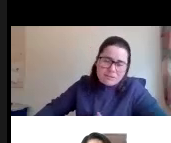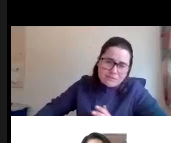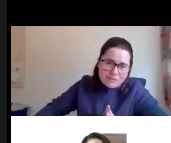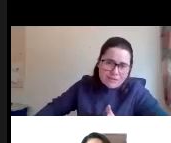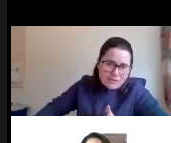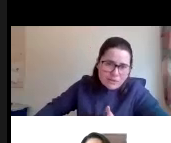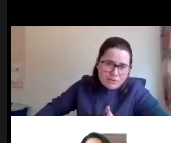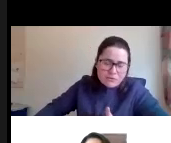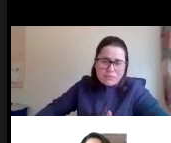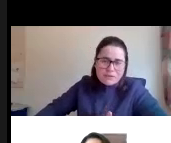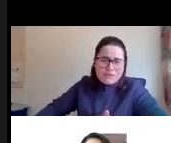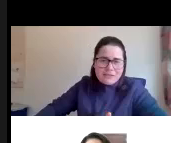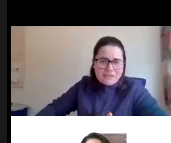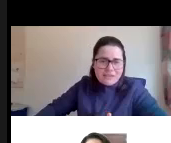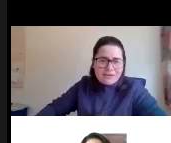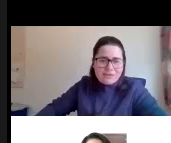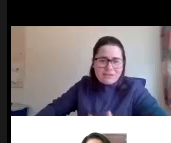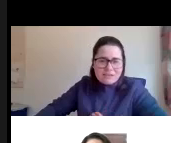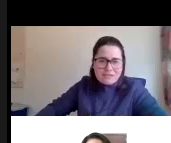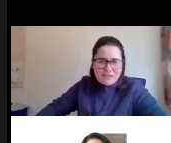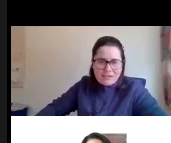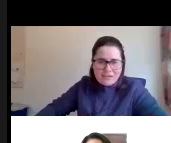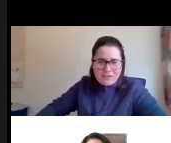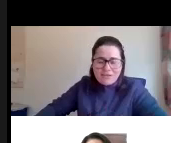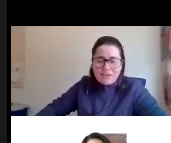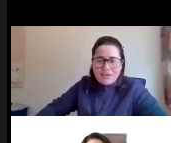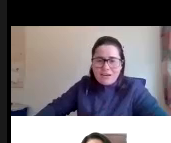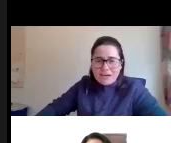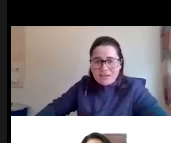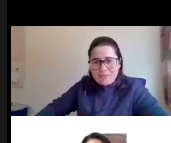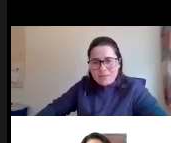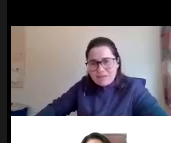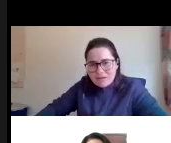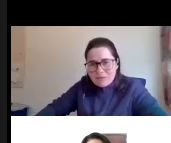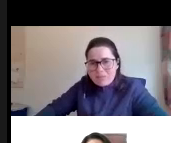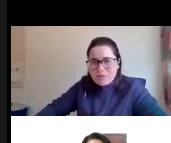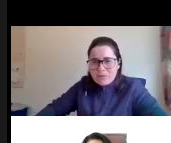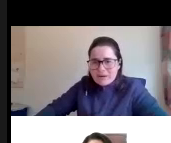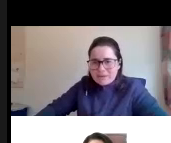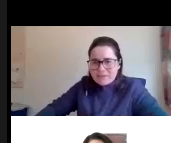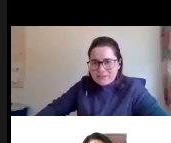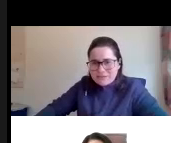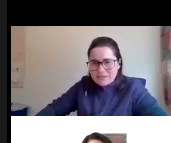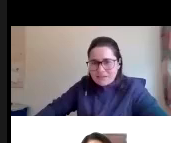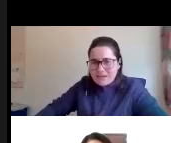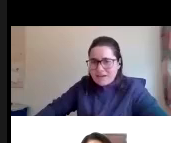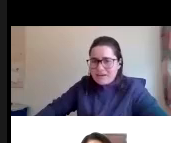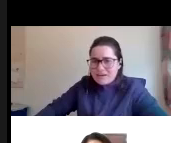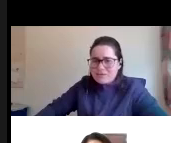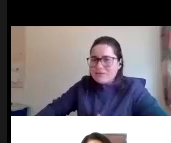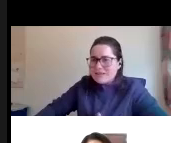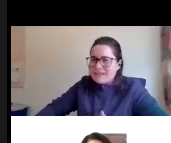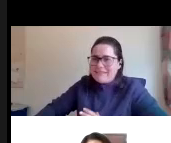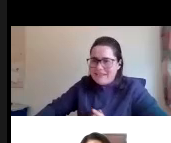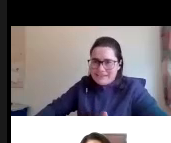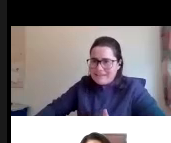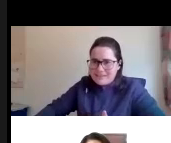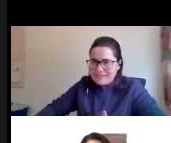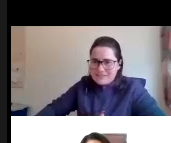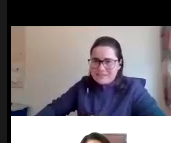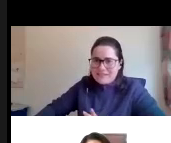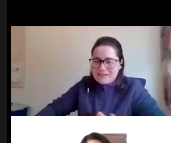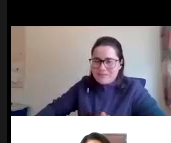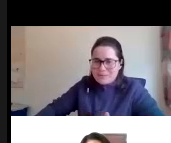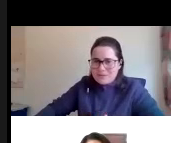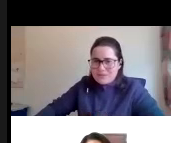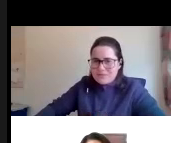aquí, bueno, tal vez no es la mejor foto, pero se ve que el lago está aquí cristalino. Aquí ya empieza a tener un poco de plantas y acá ya es una nata verde.